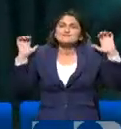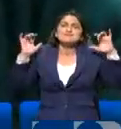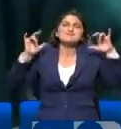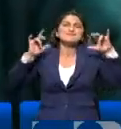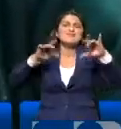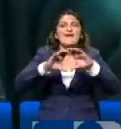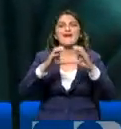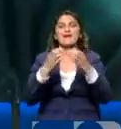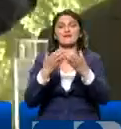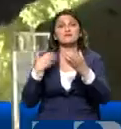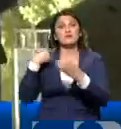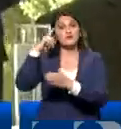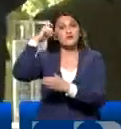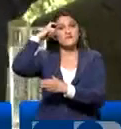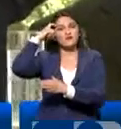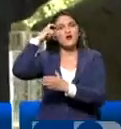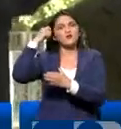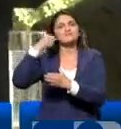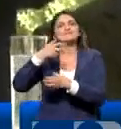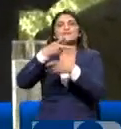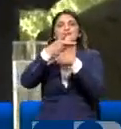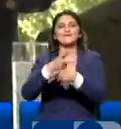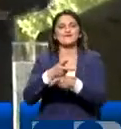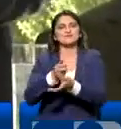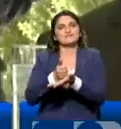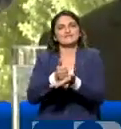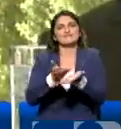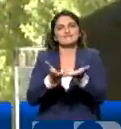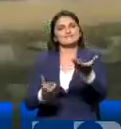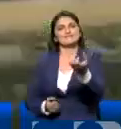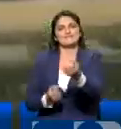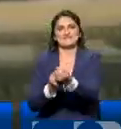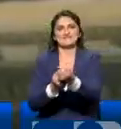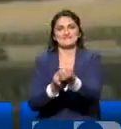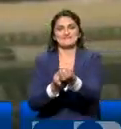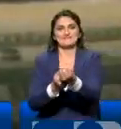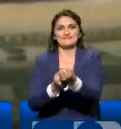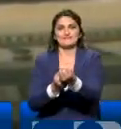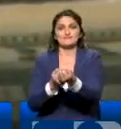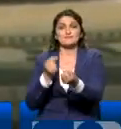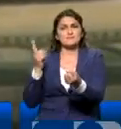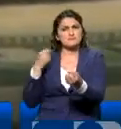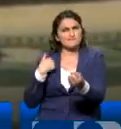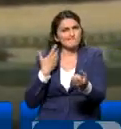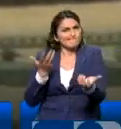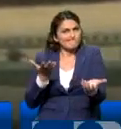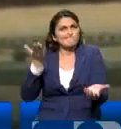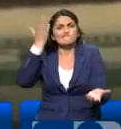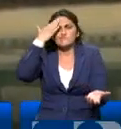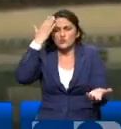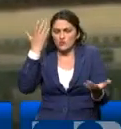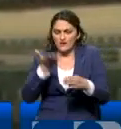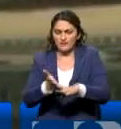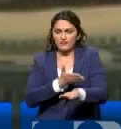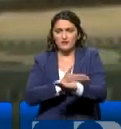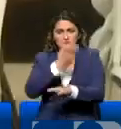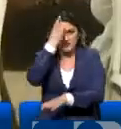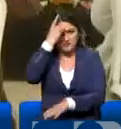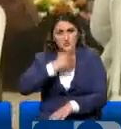dijo el presidente al tiempo de ratificar su decisión de impedir el aumento de pensiones y matrículas